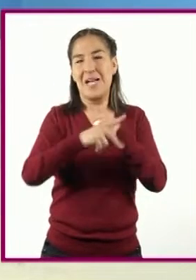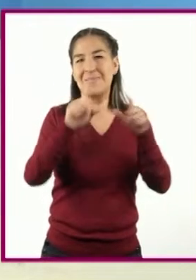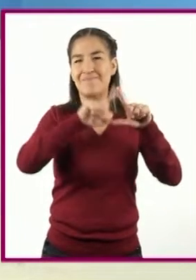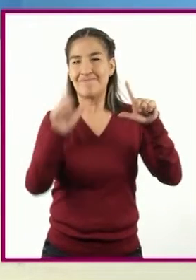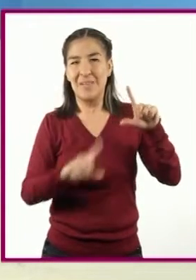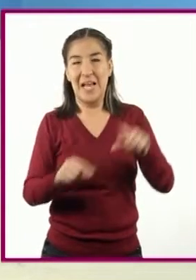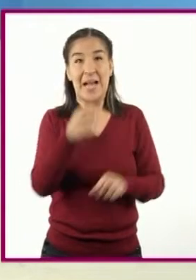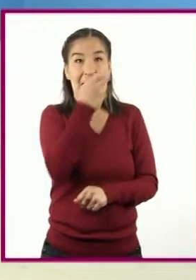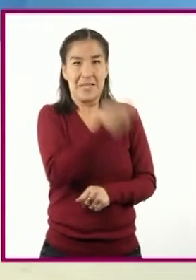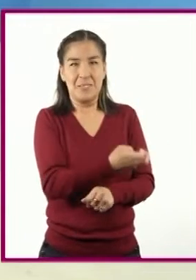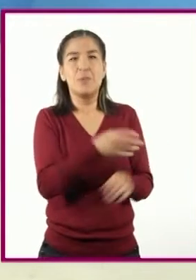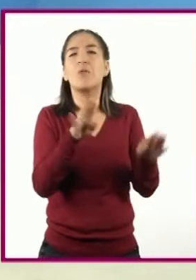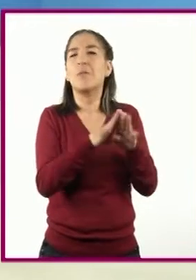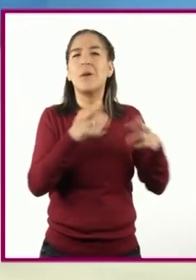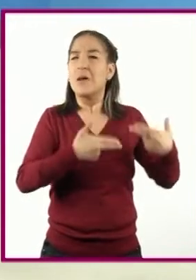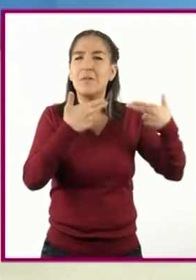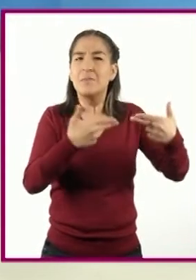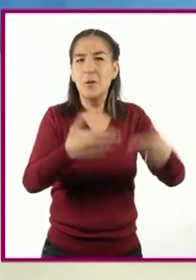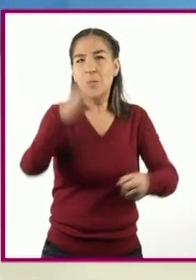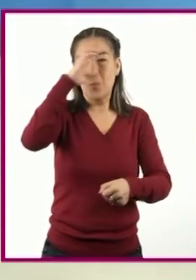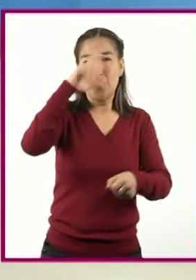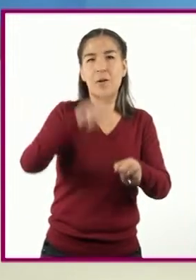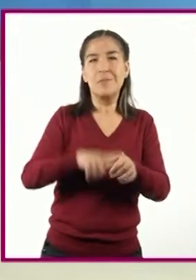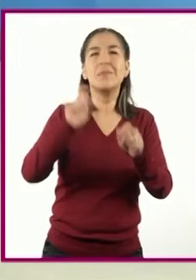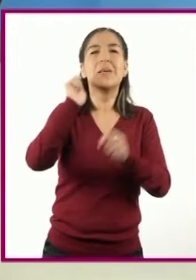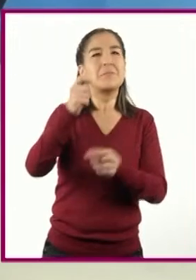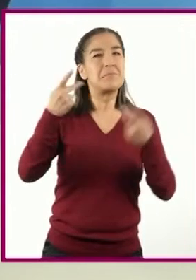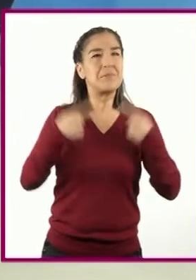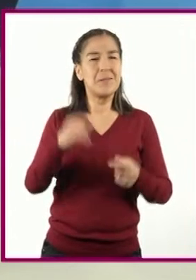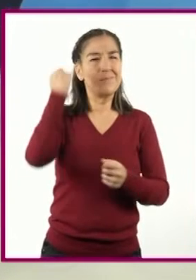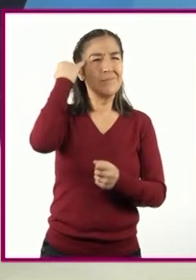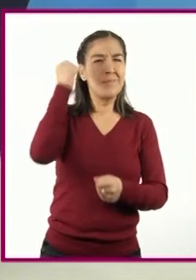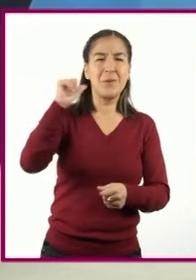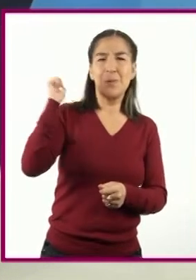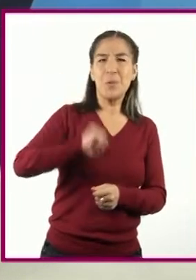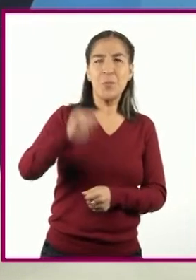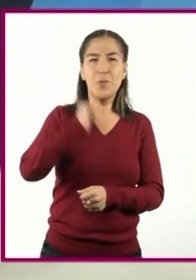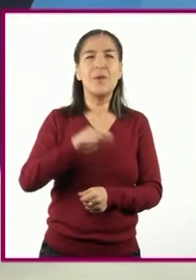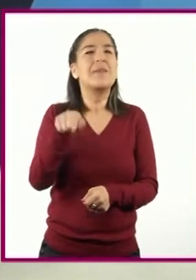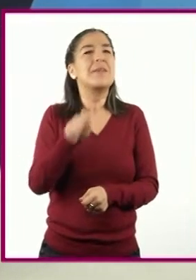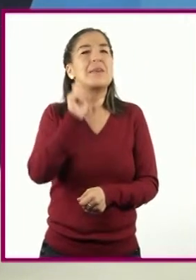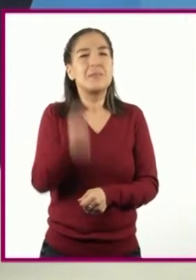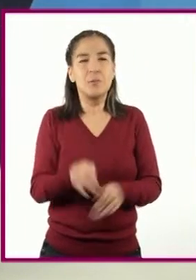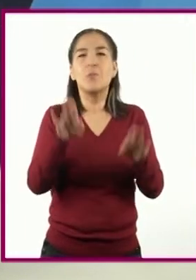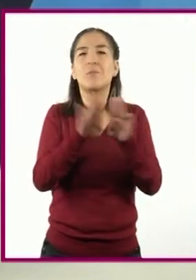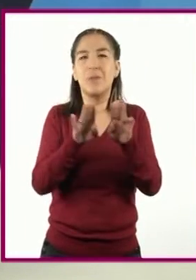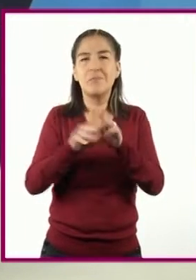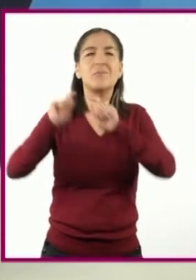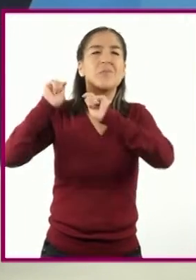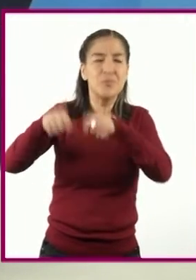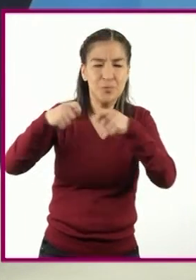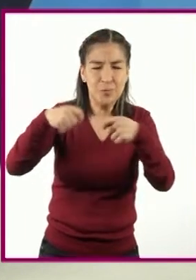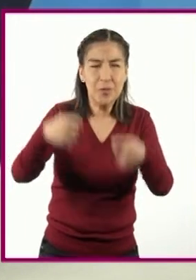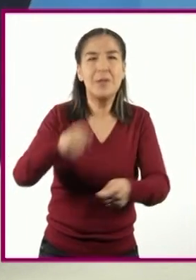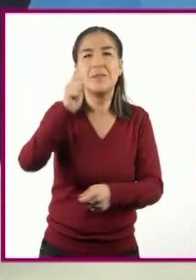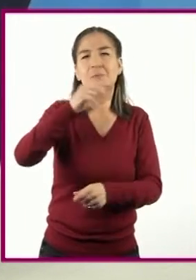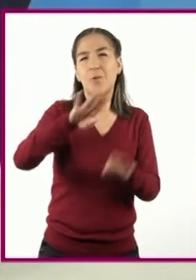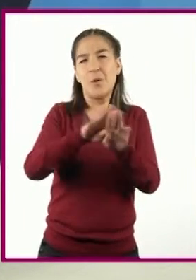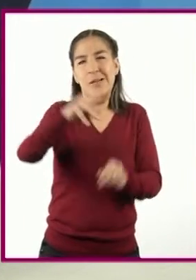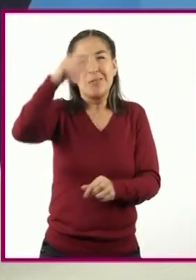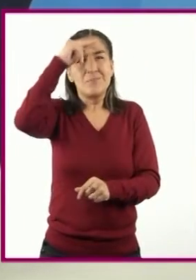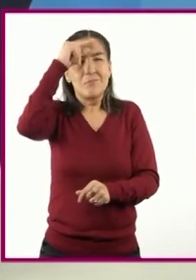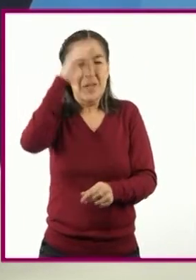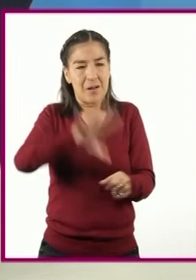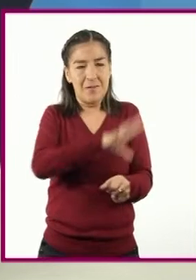Sin duda, la herencia cultural de nuestros antepasados forma parte de los saberes ancestrales, que son